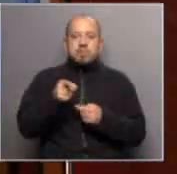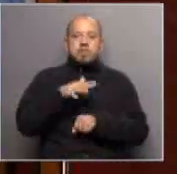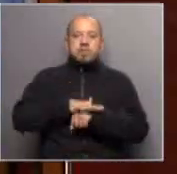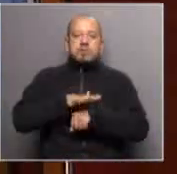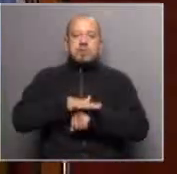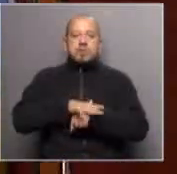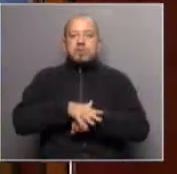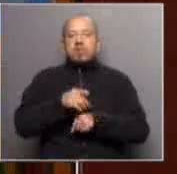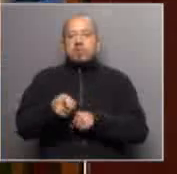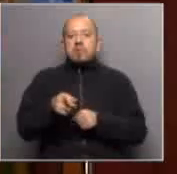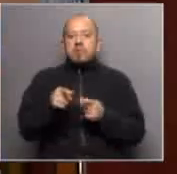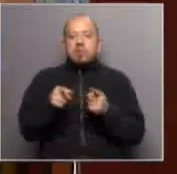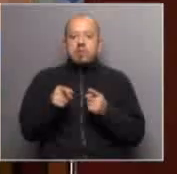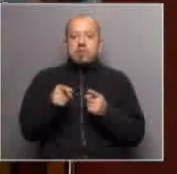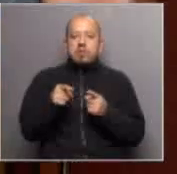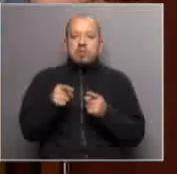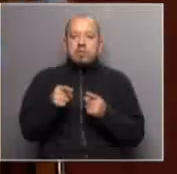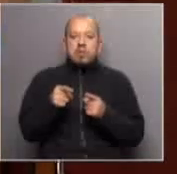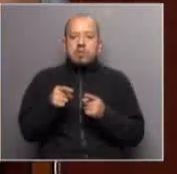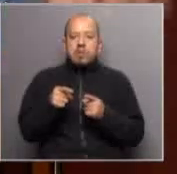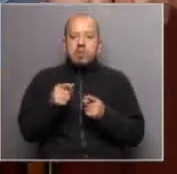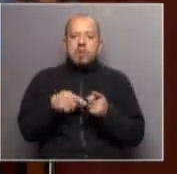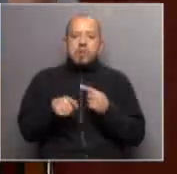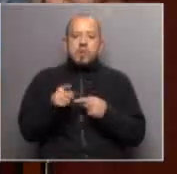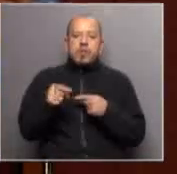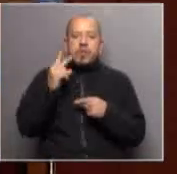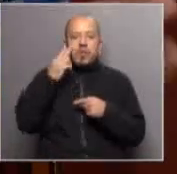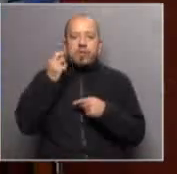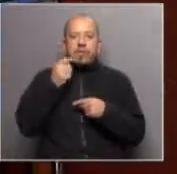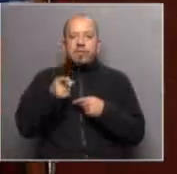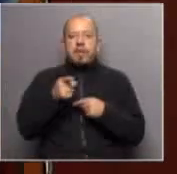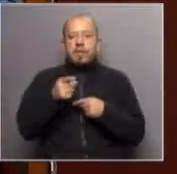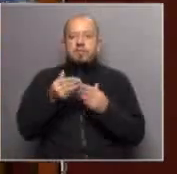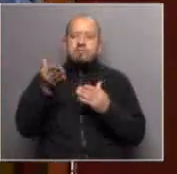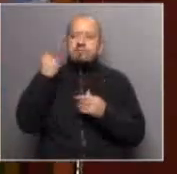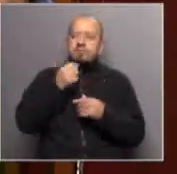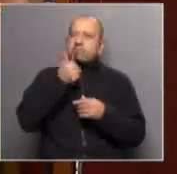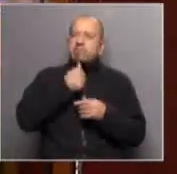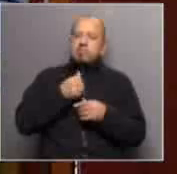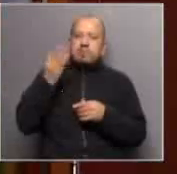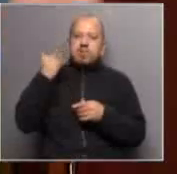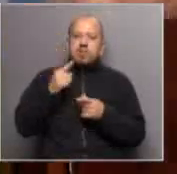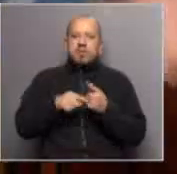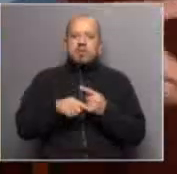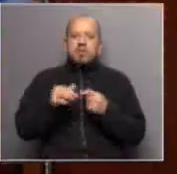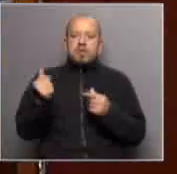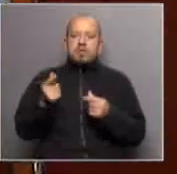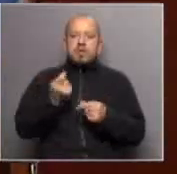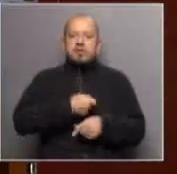empezó a haber un auge de tomar un poco de lo que eran los bares viejos, los bares de gallegos,